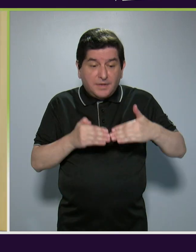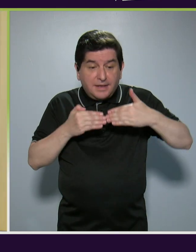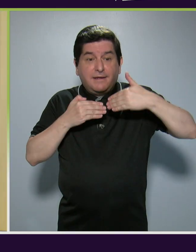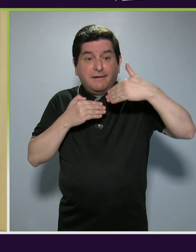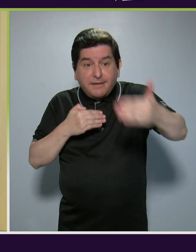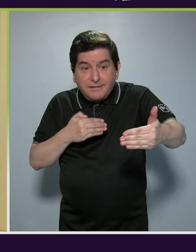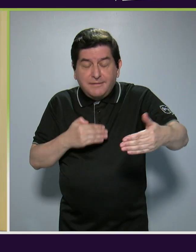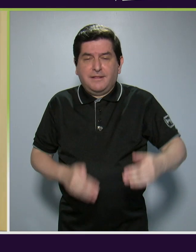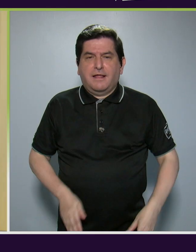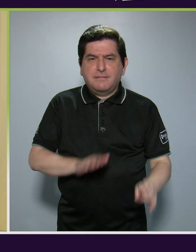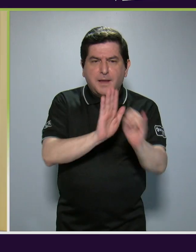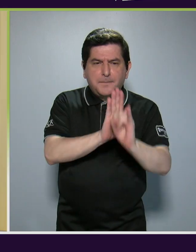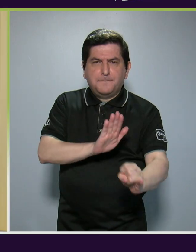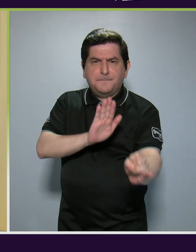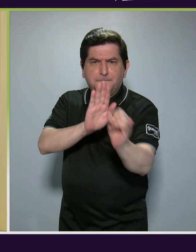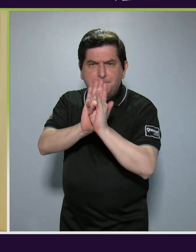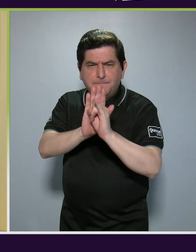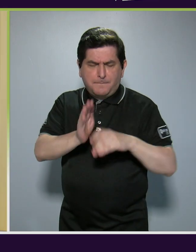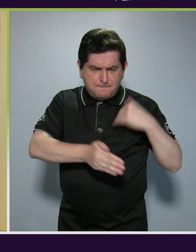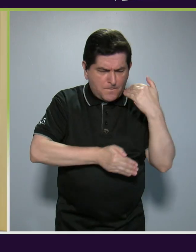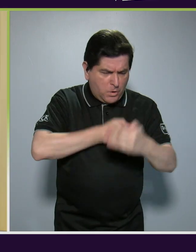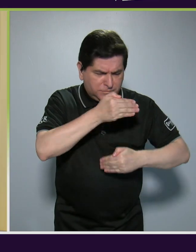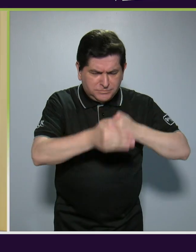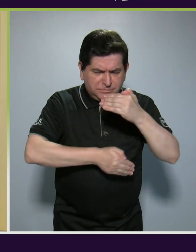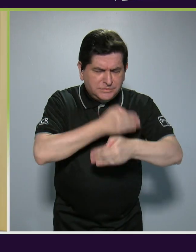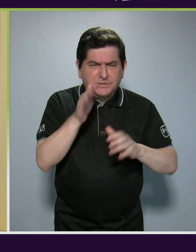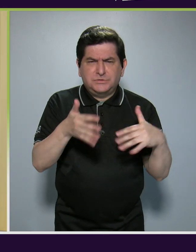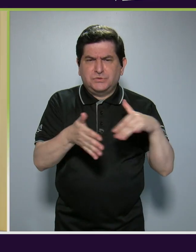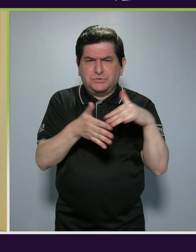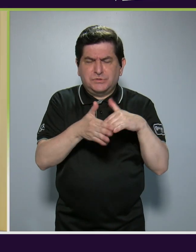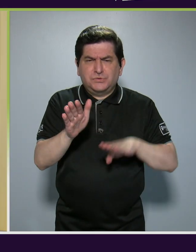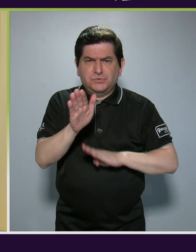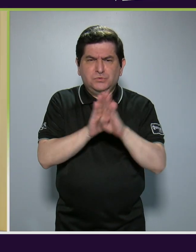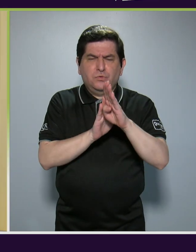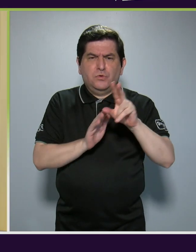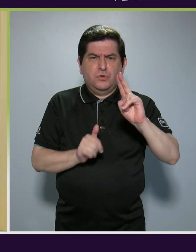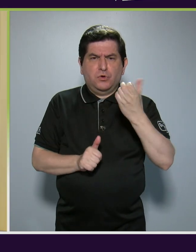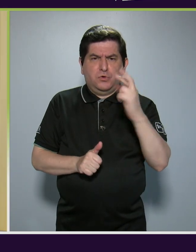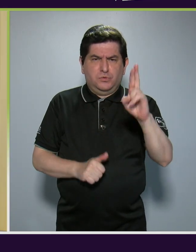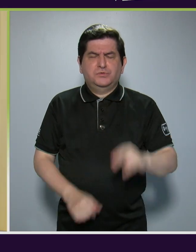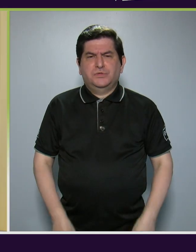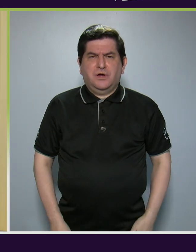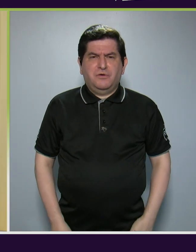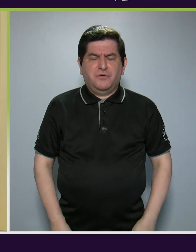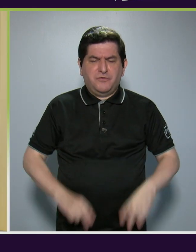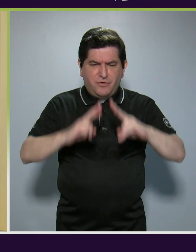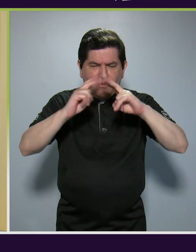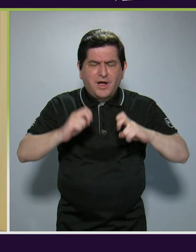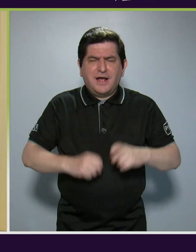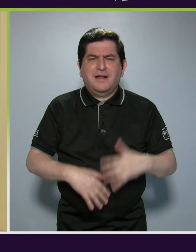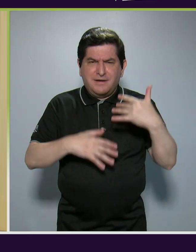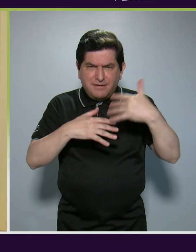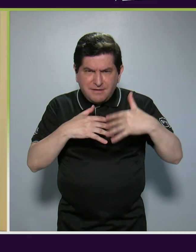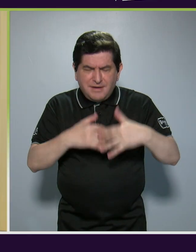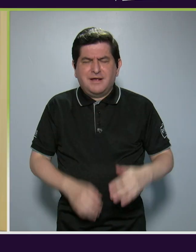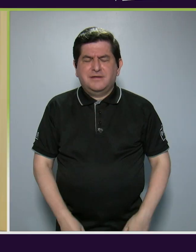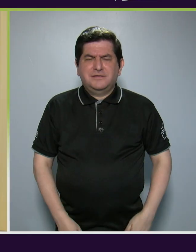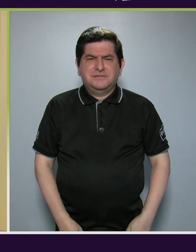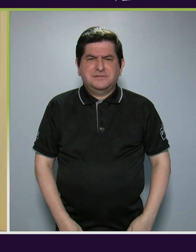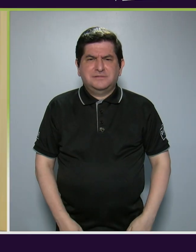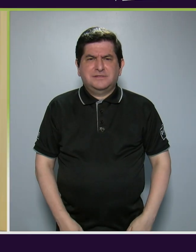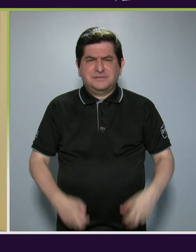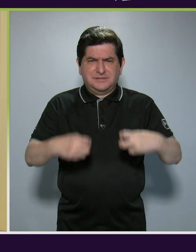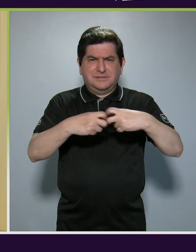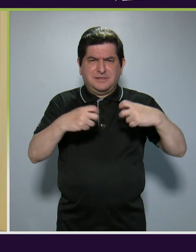a identificar procesos en el estudio desarrollado por la UCR, y se hicieron exámenes de sangre, exámenes de electrocardiogramas, y se